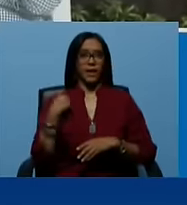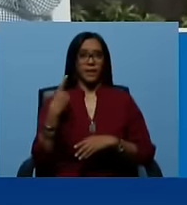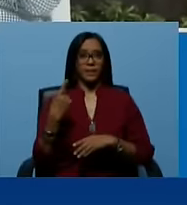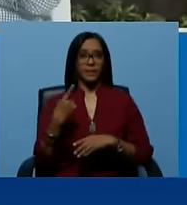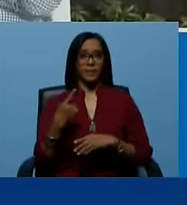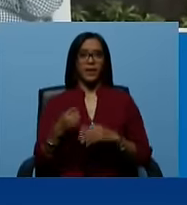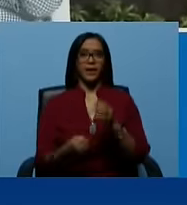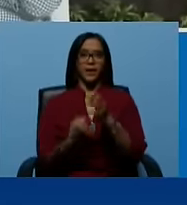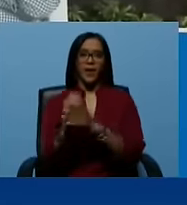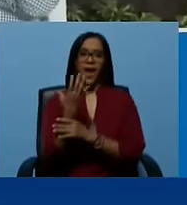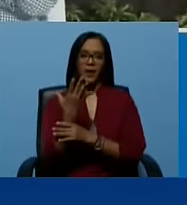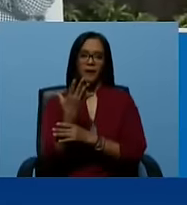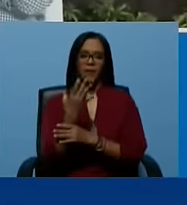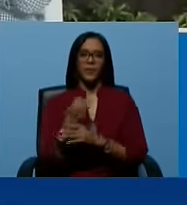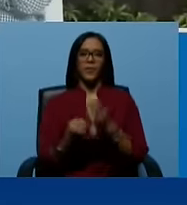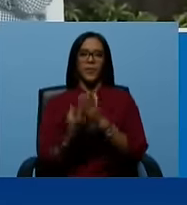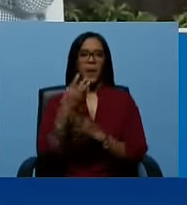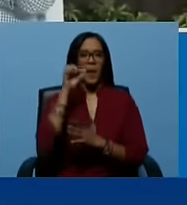un araguaney,